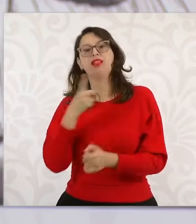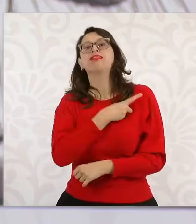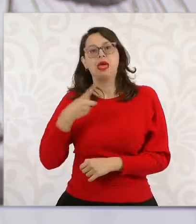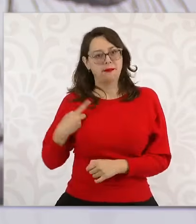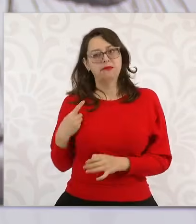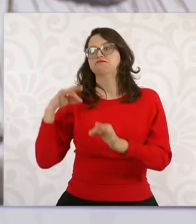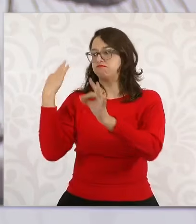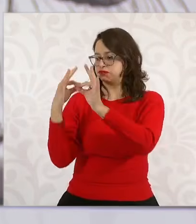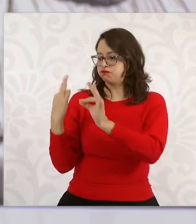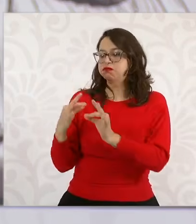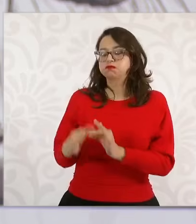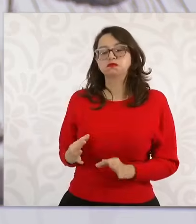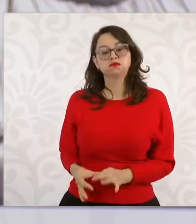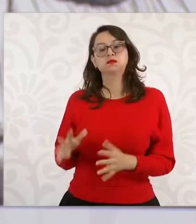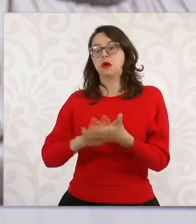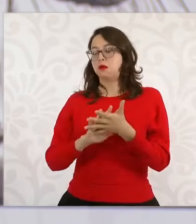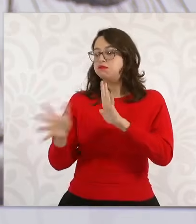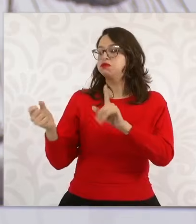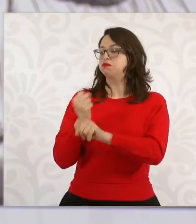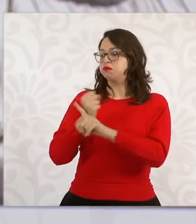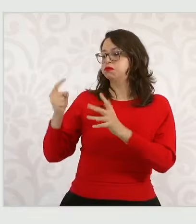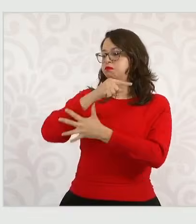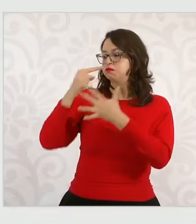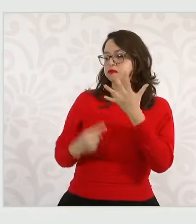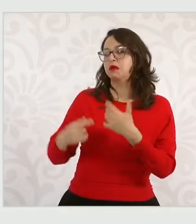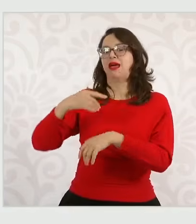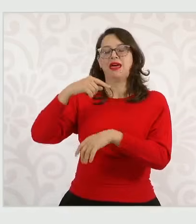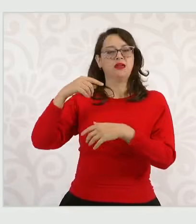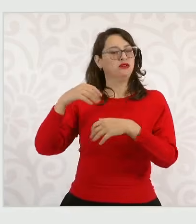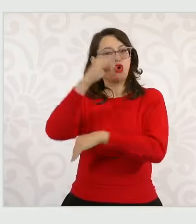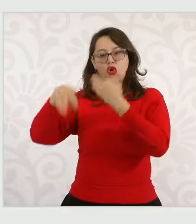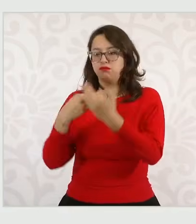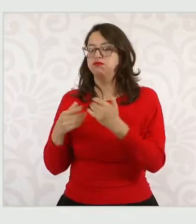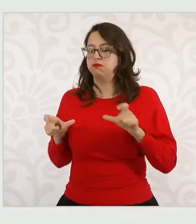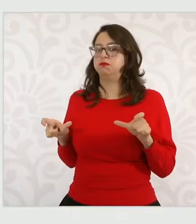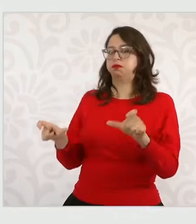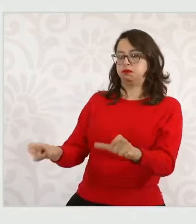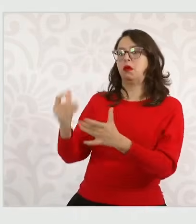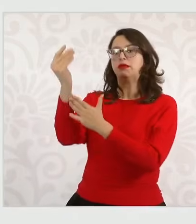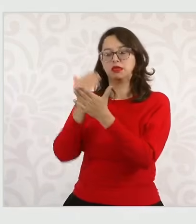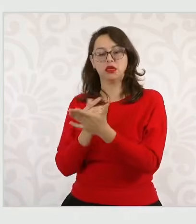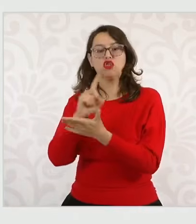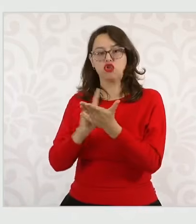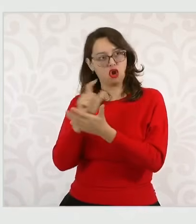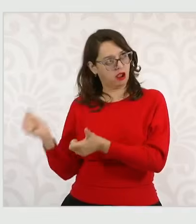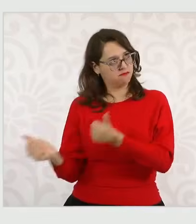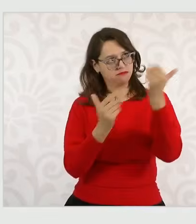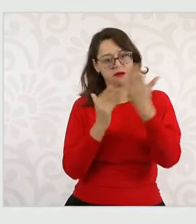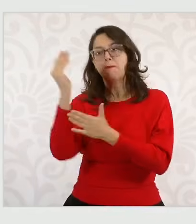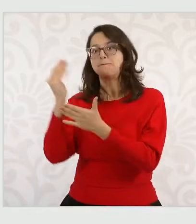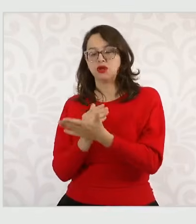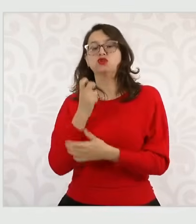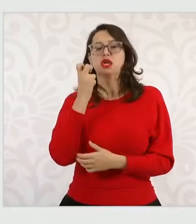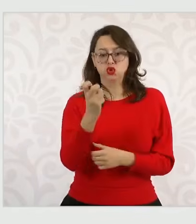Y en ese marco colaboramos y cooperamos con Estados Unidos para disminuir el tráfico de drogas. Hasta